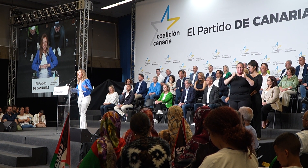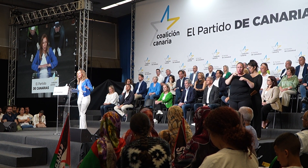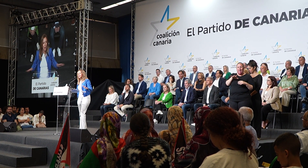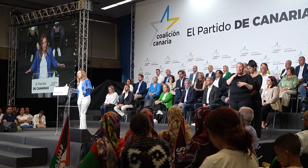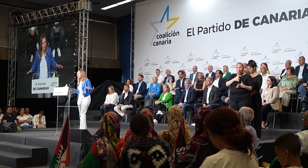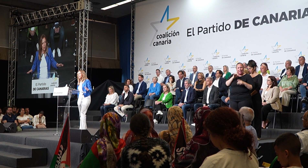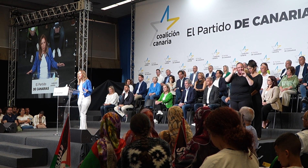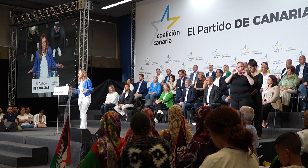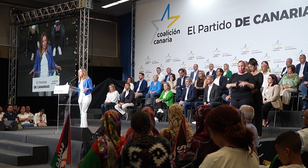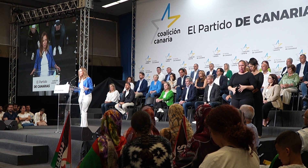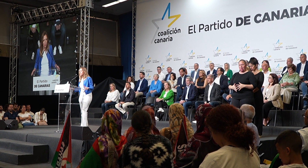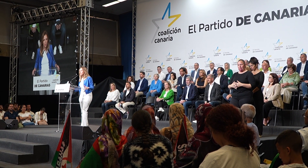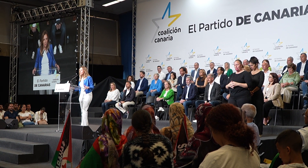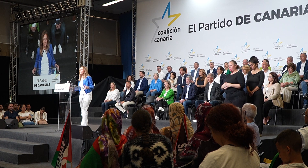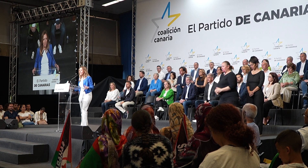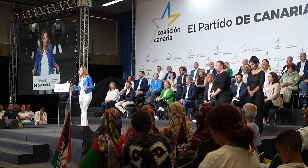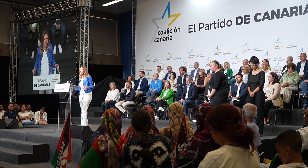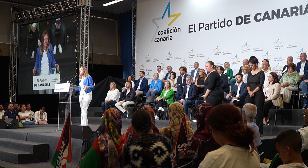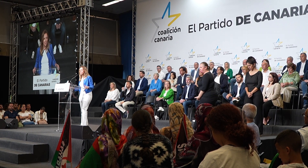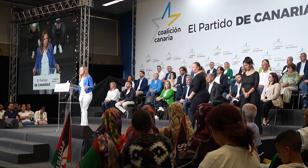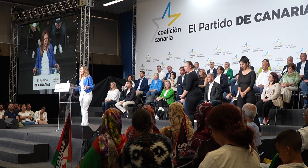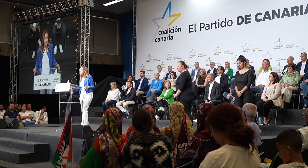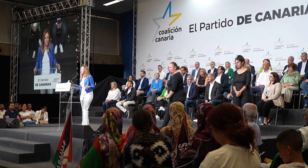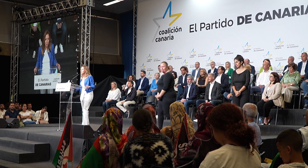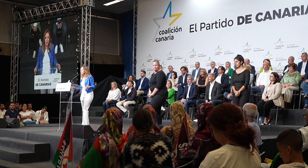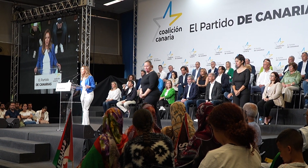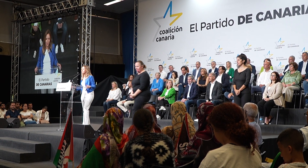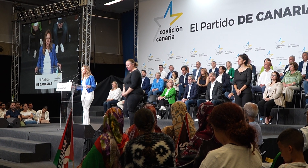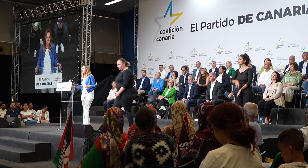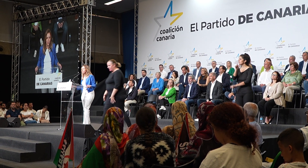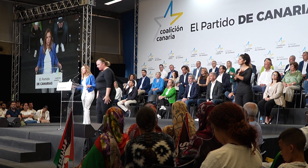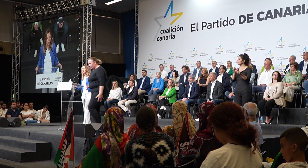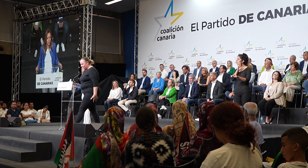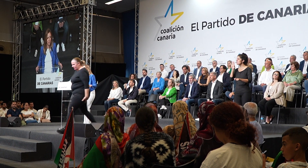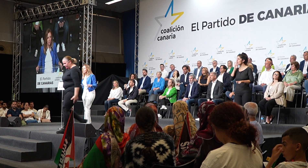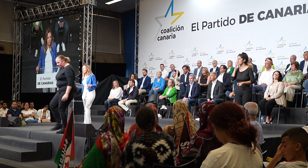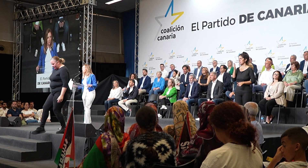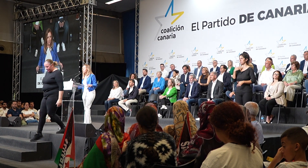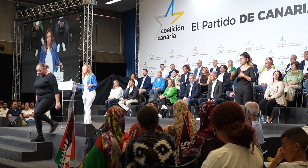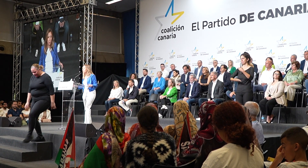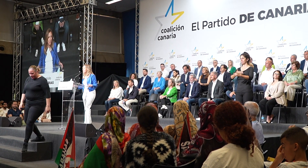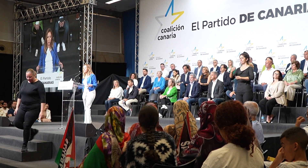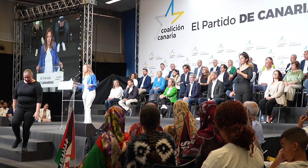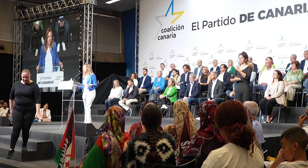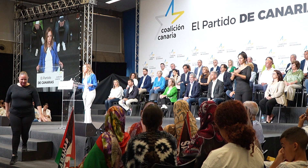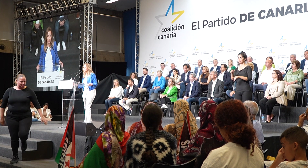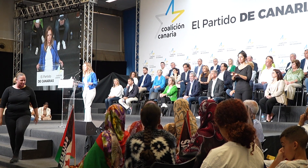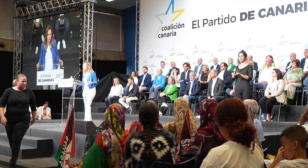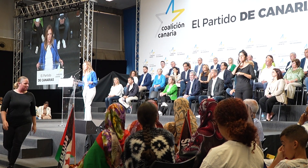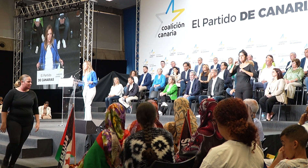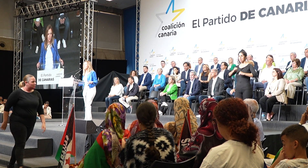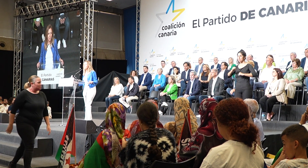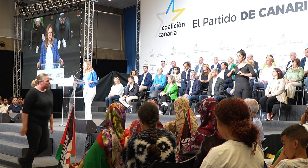exactamente igual que como lo dejamos. Y mientras tanto, esas madres se van haciendo mayores y no pueden cuidar de sus